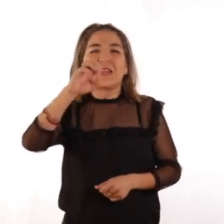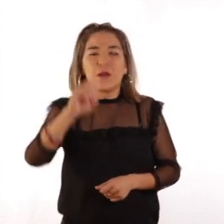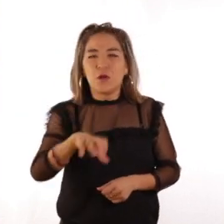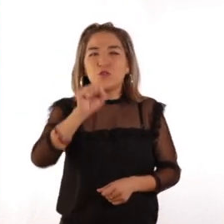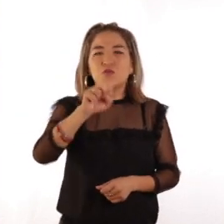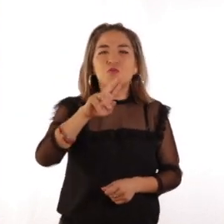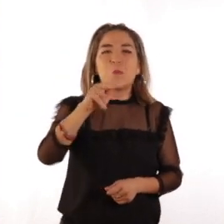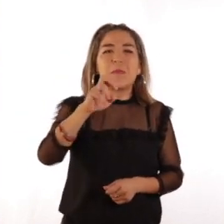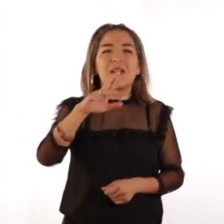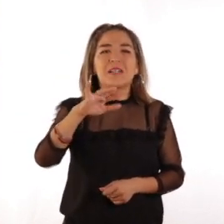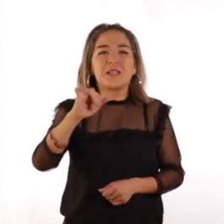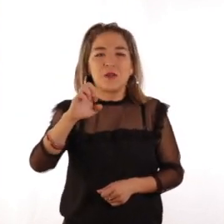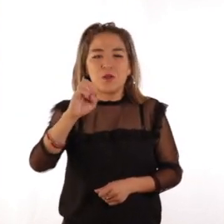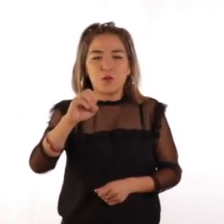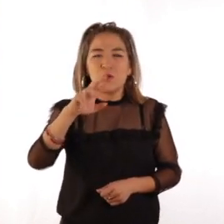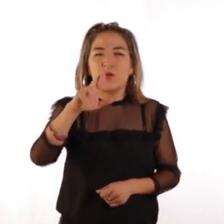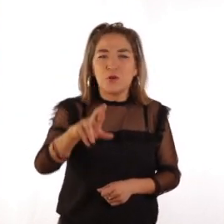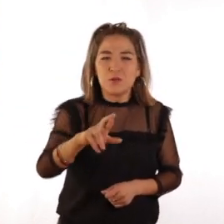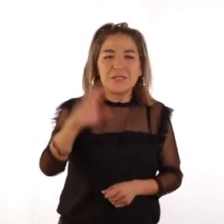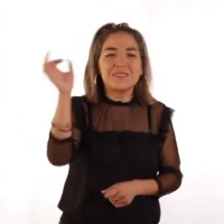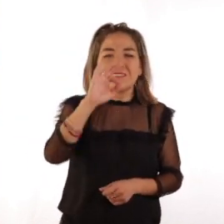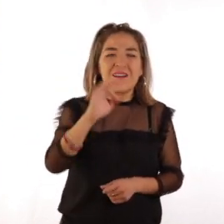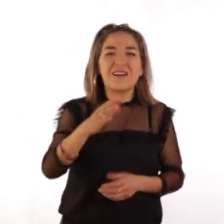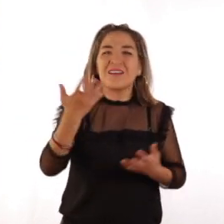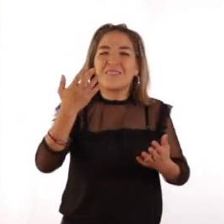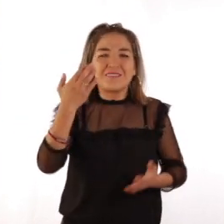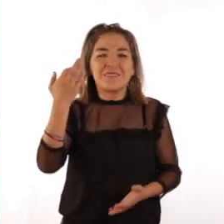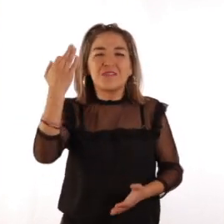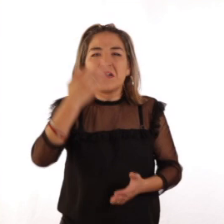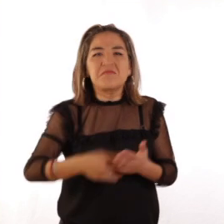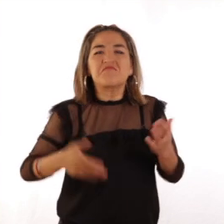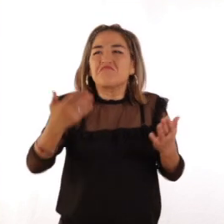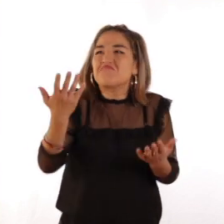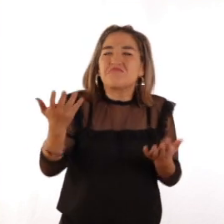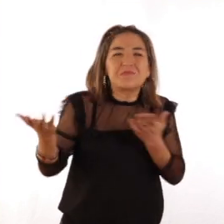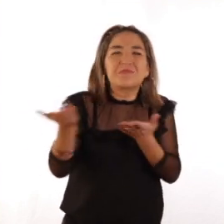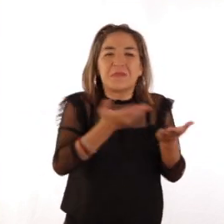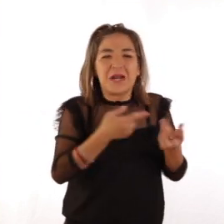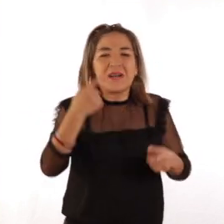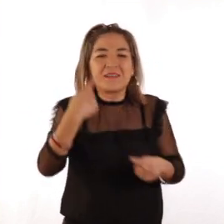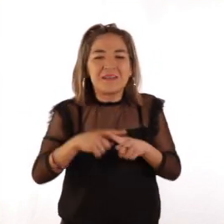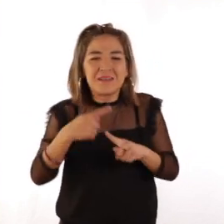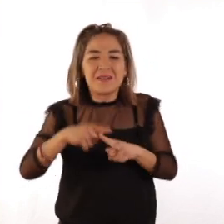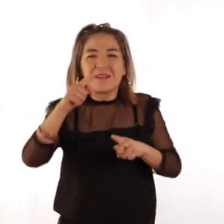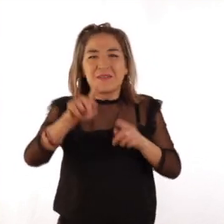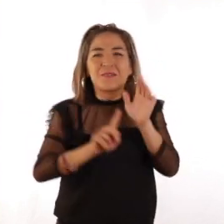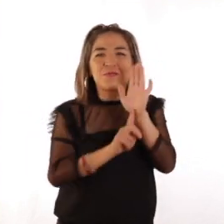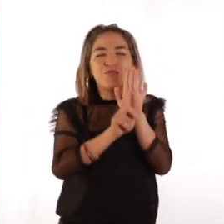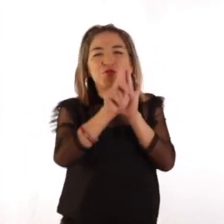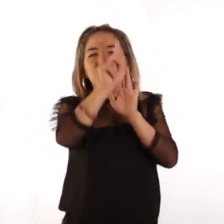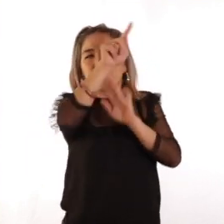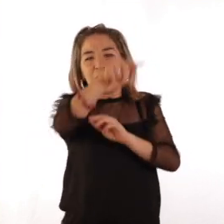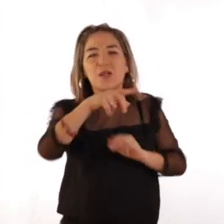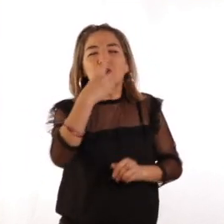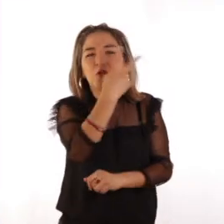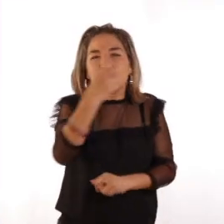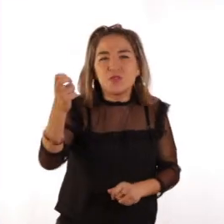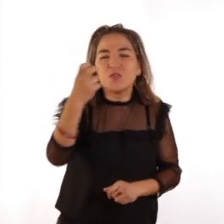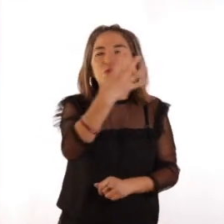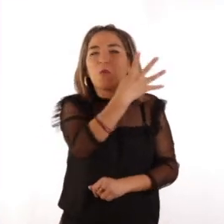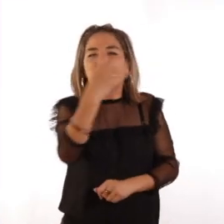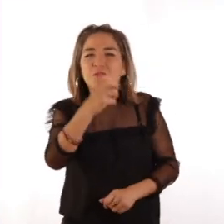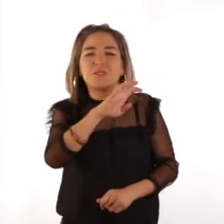cuando no hay mucho consenso de qué hacer, porque por ejemplo los satélites pasan a